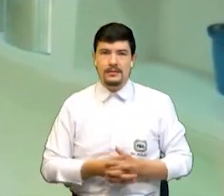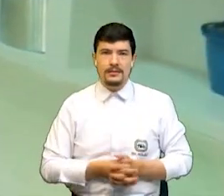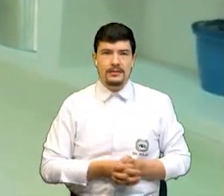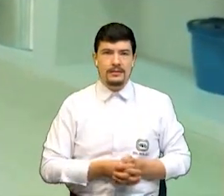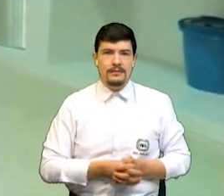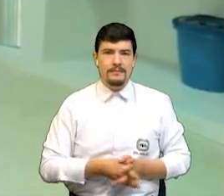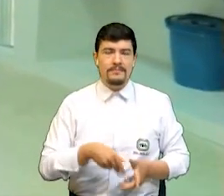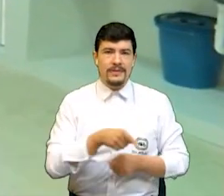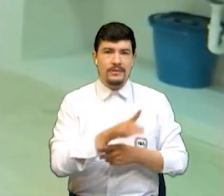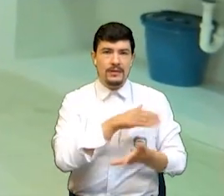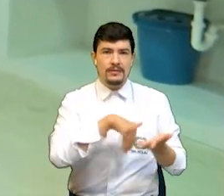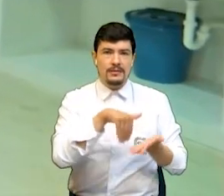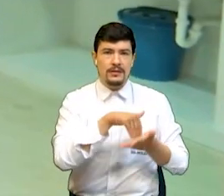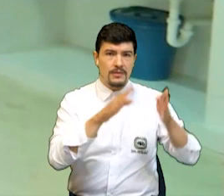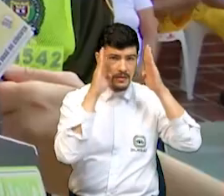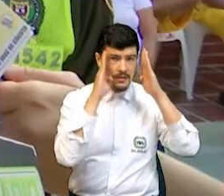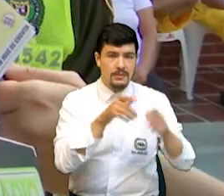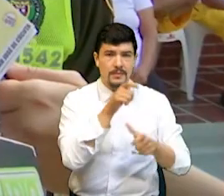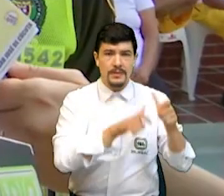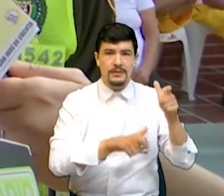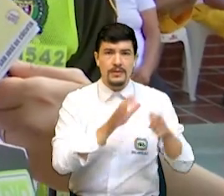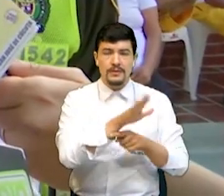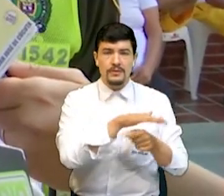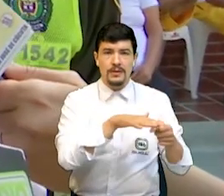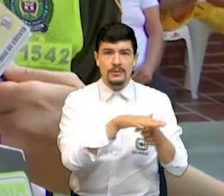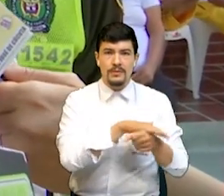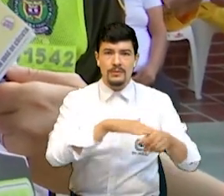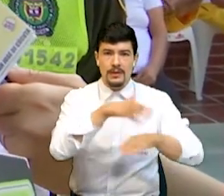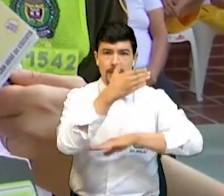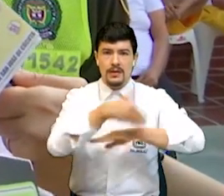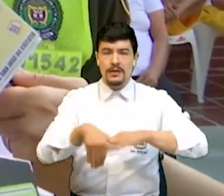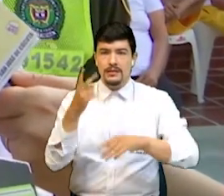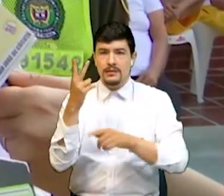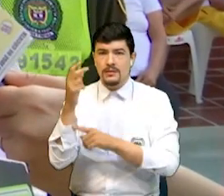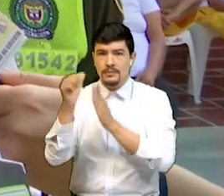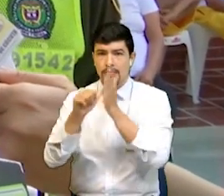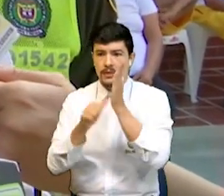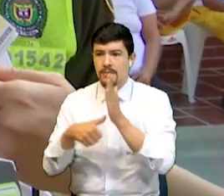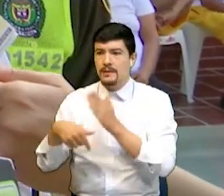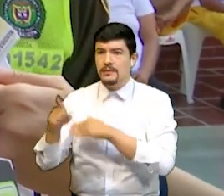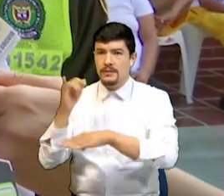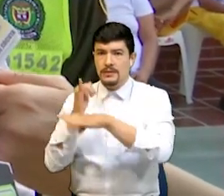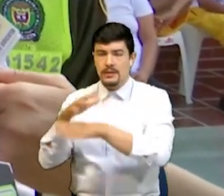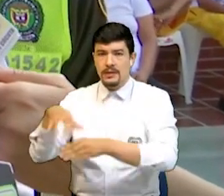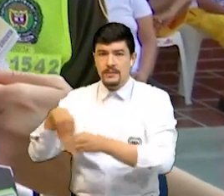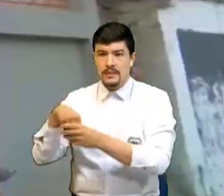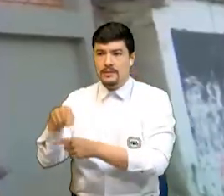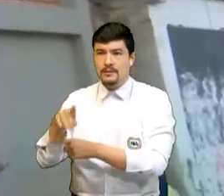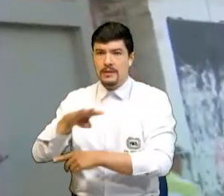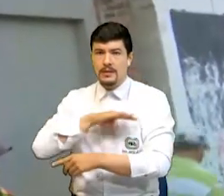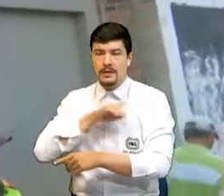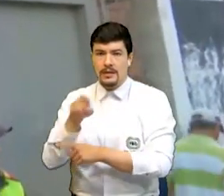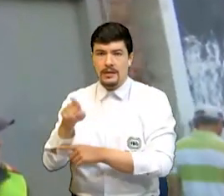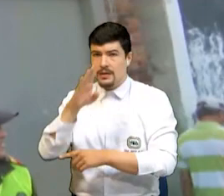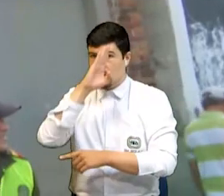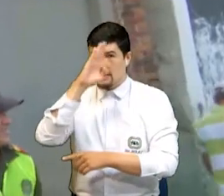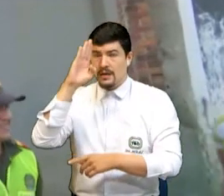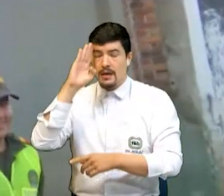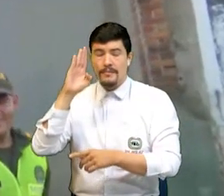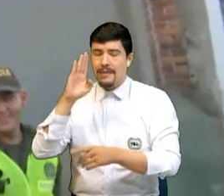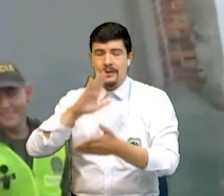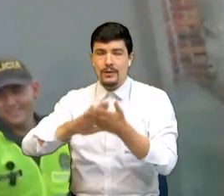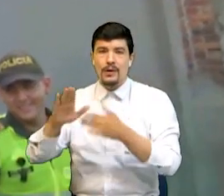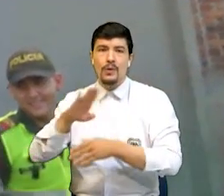centro de atención a personas en situación de calle son los programas que quedan institucionalizados en alcaldías a 11 q tan importante es que